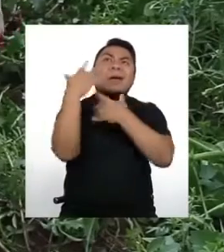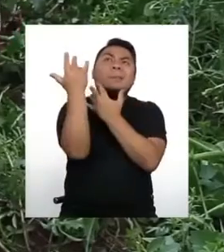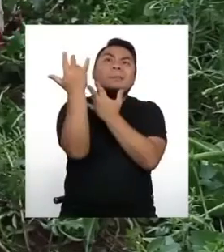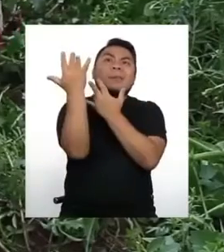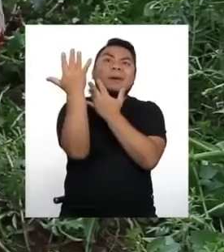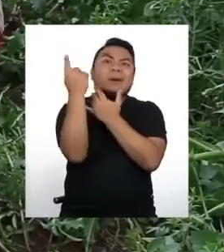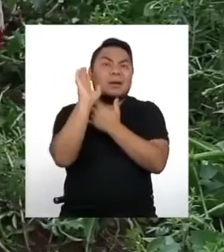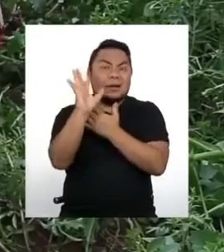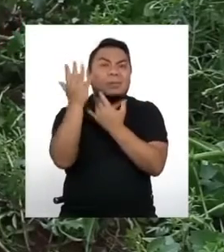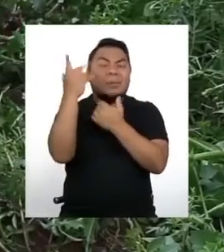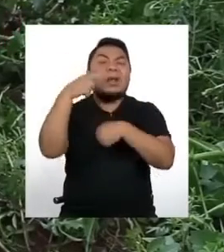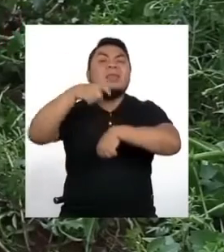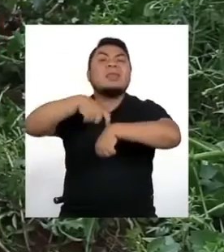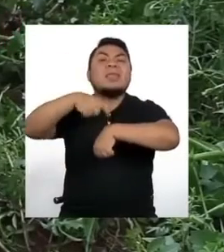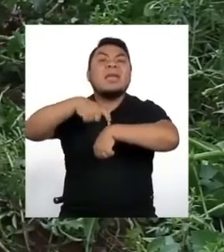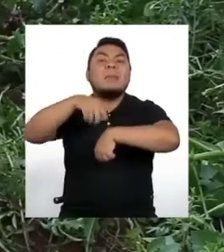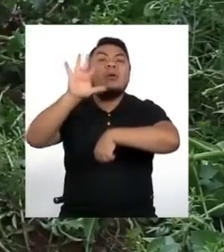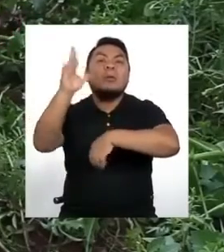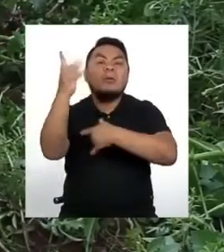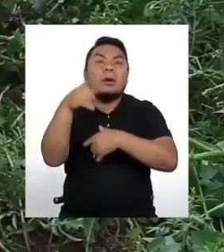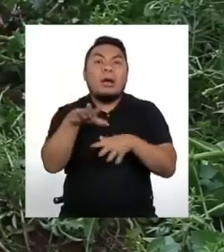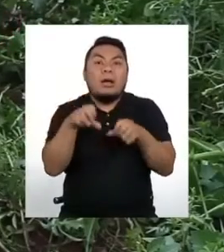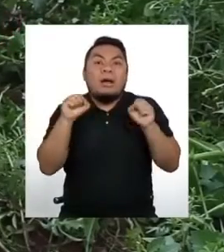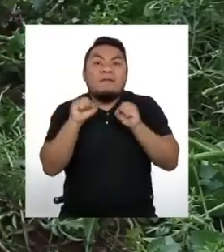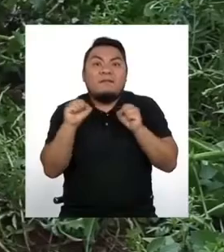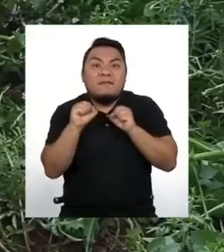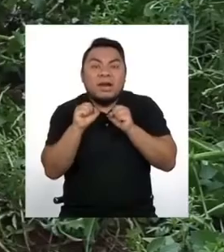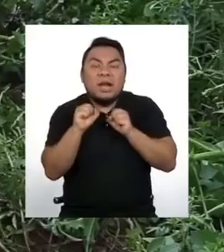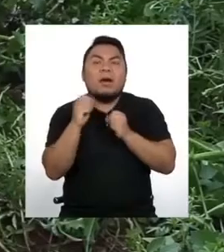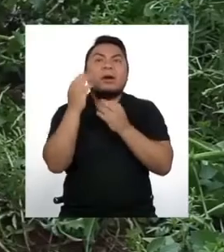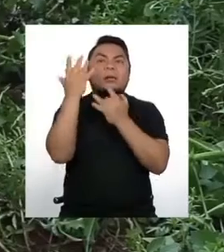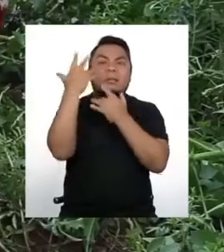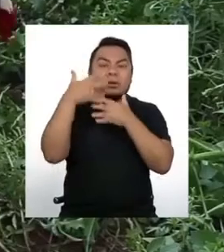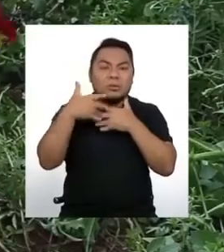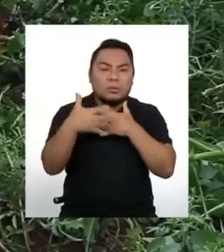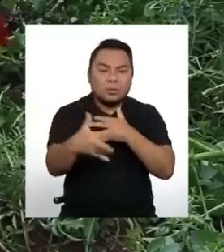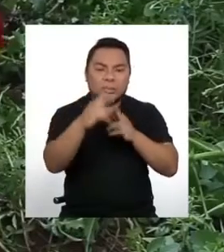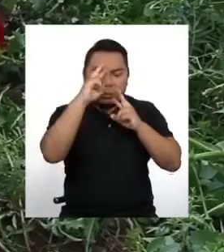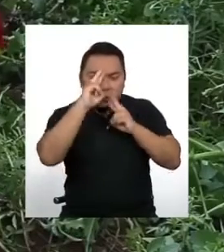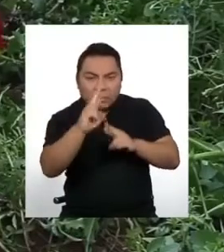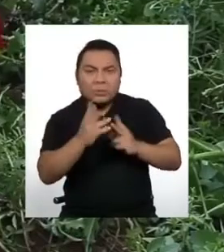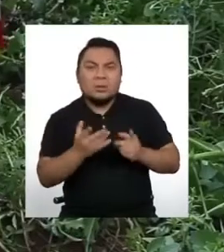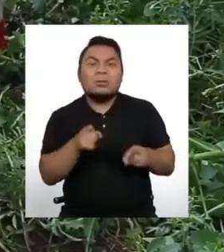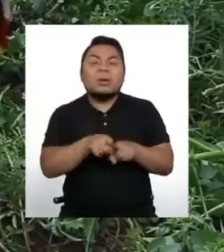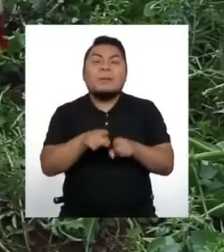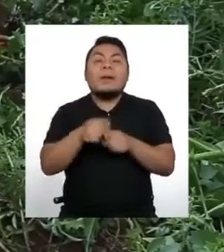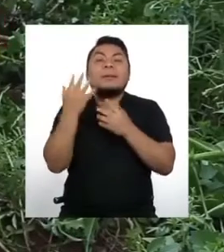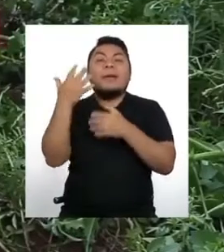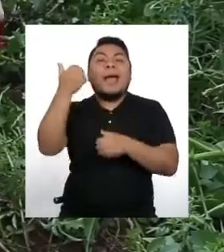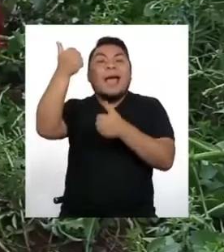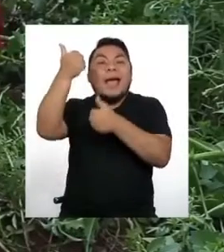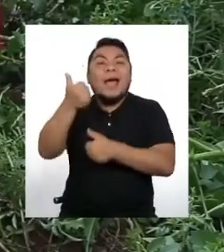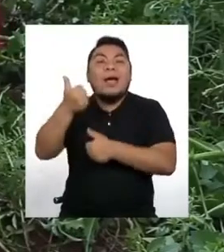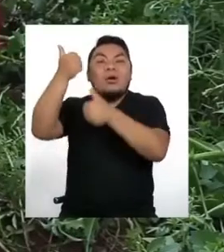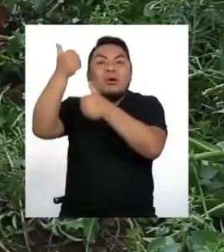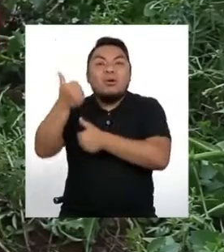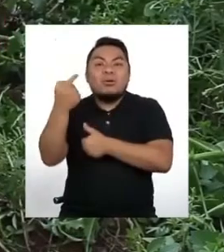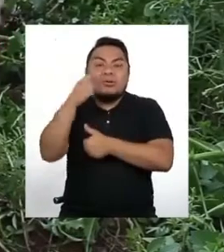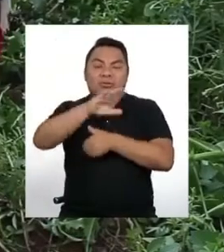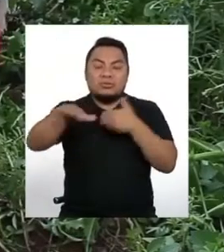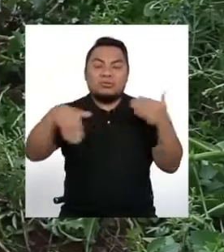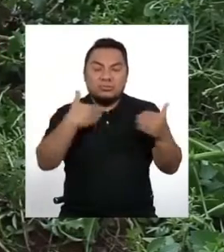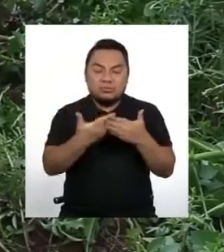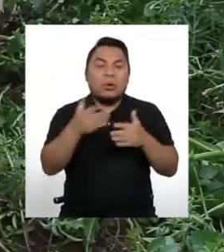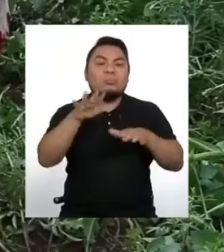limpia en la caja, cajón o gaveta. Anímala o anímalo a culminar la actividad y dile,